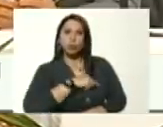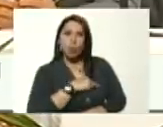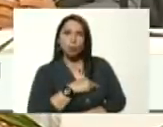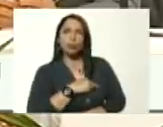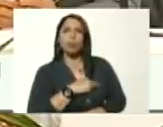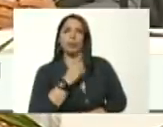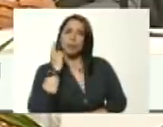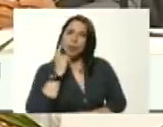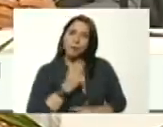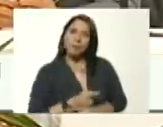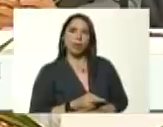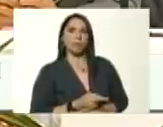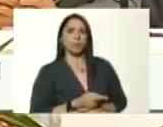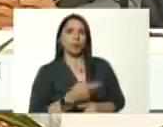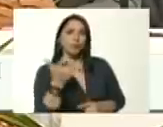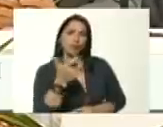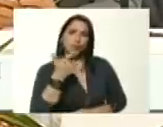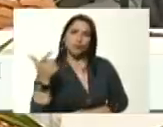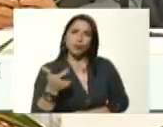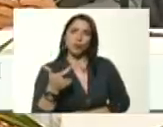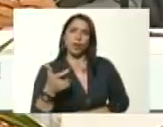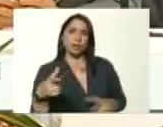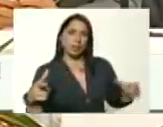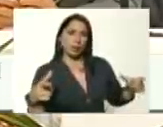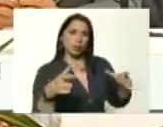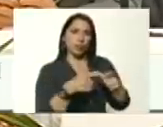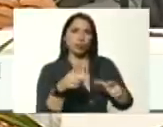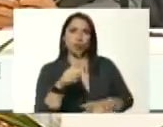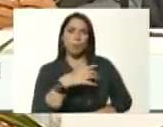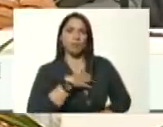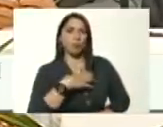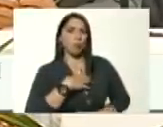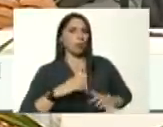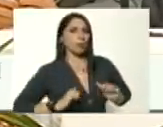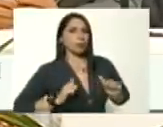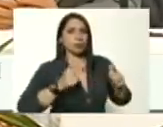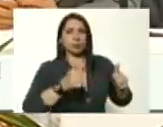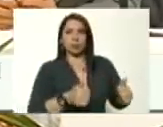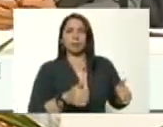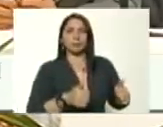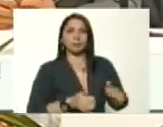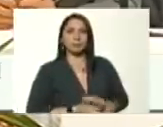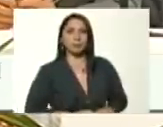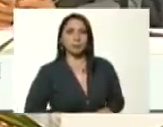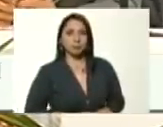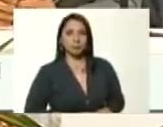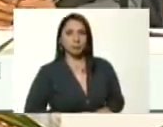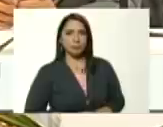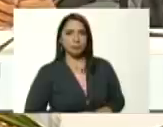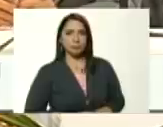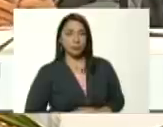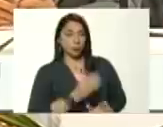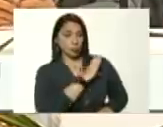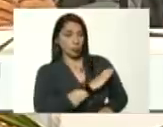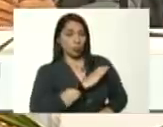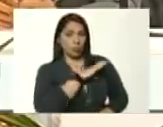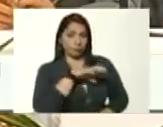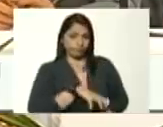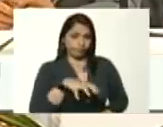en esta reunión que no puede iniciar la instalación de las comisiones estatales